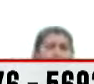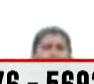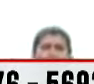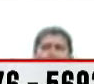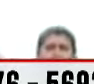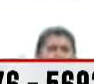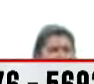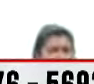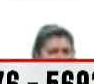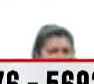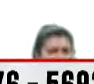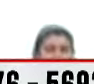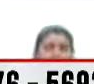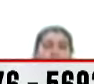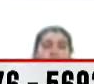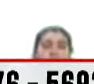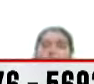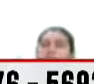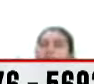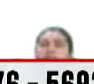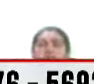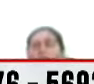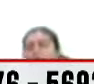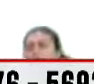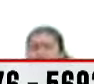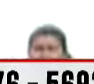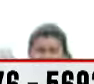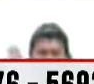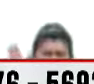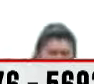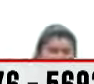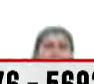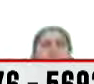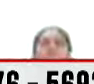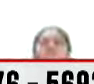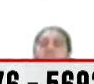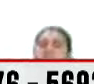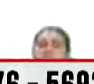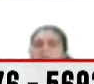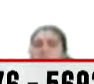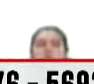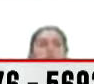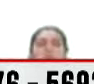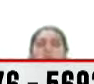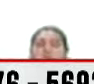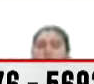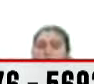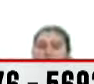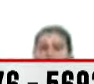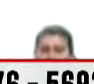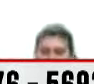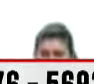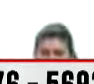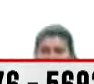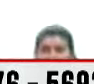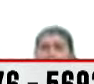nada, a los que presumen del ajuste más grande de la historia, aún si es a costa de los jubilados, a los